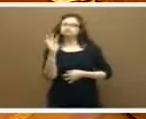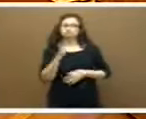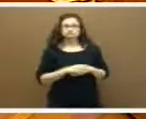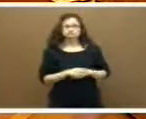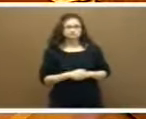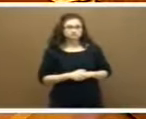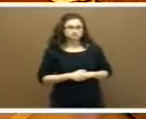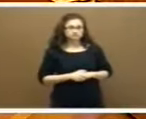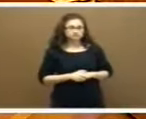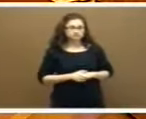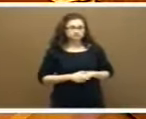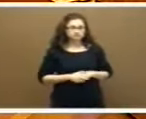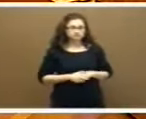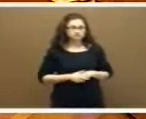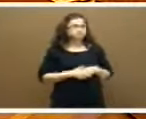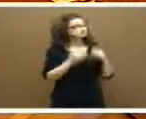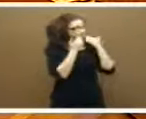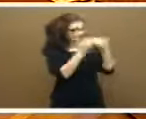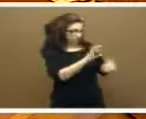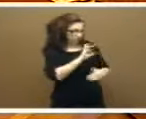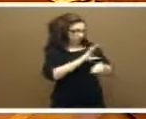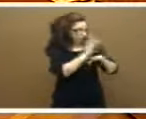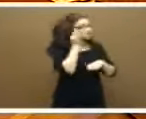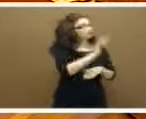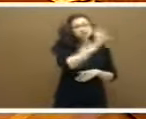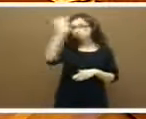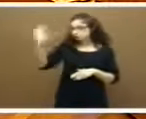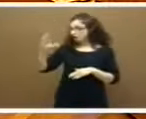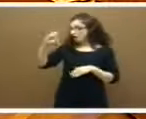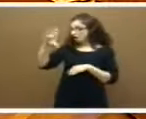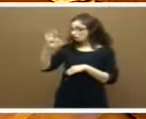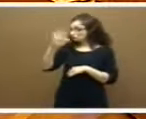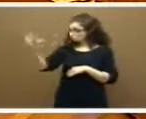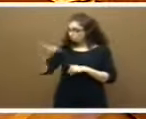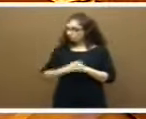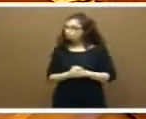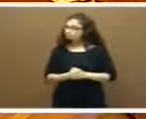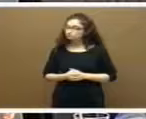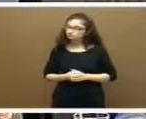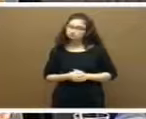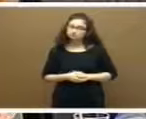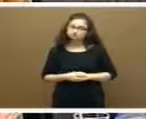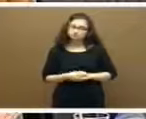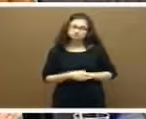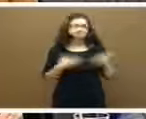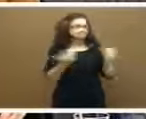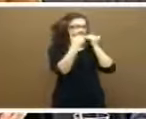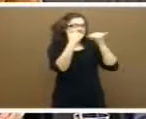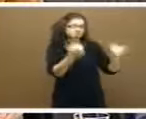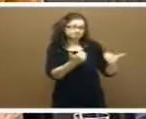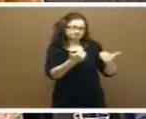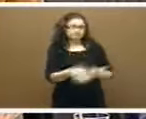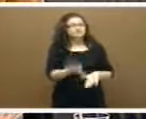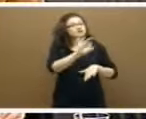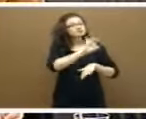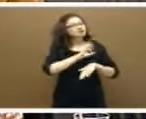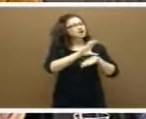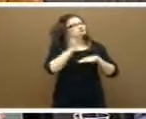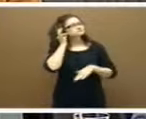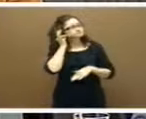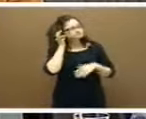mismos. Muchas gracias, señora consejera. Señor Casco, tiene de nuevo la palabra. Muchas gracias. Señora